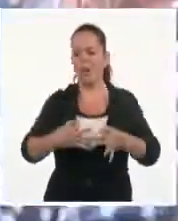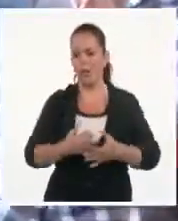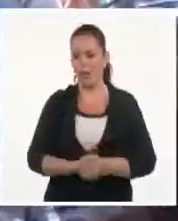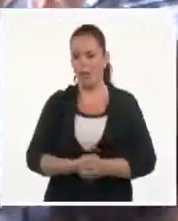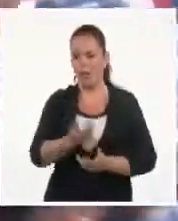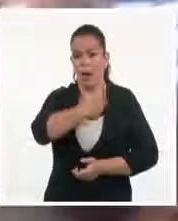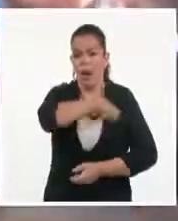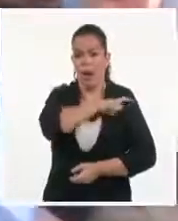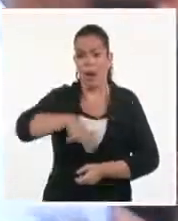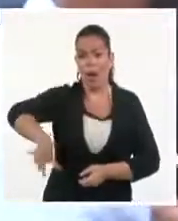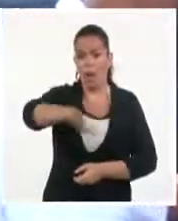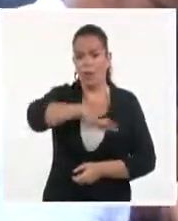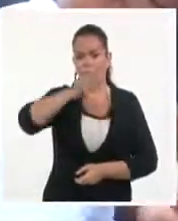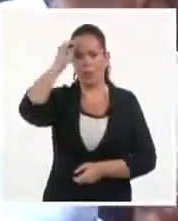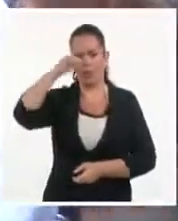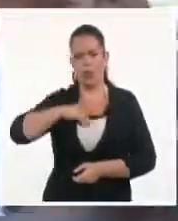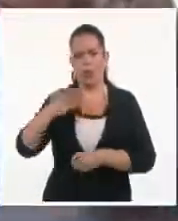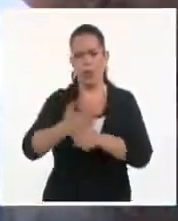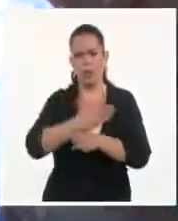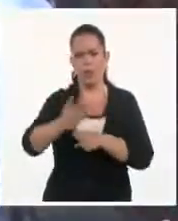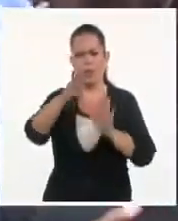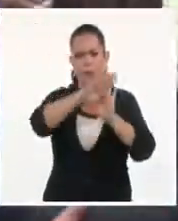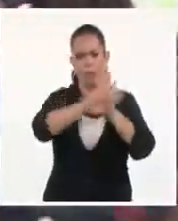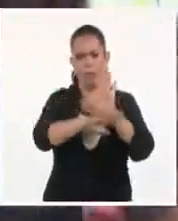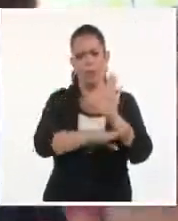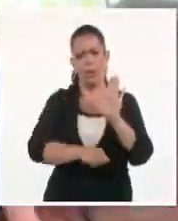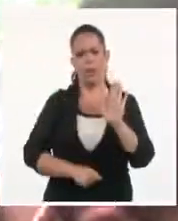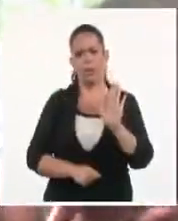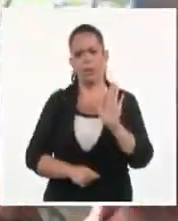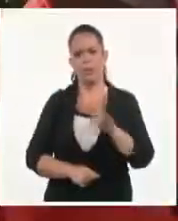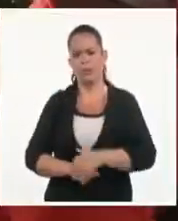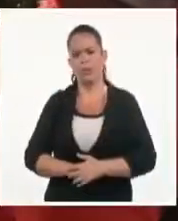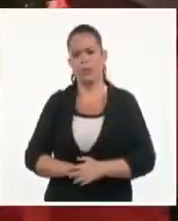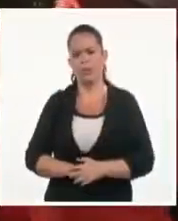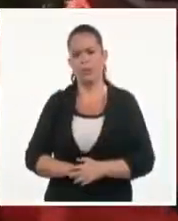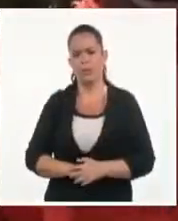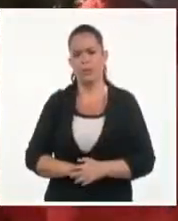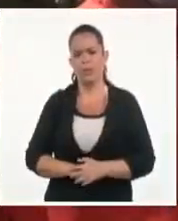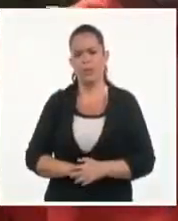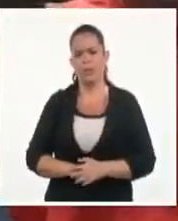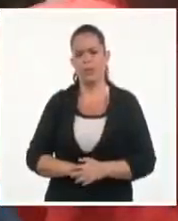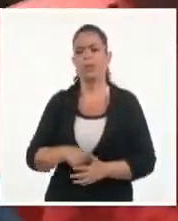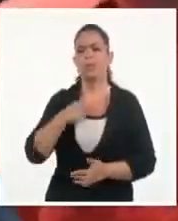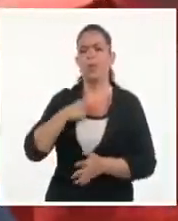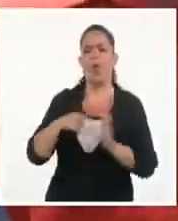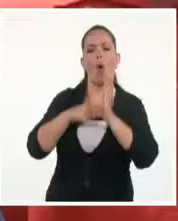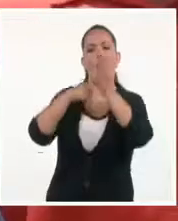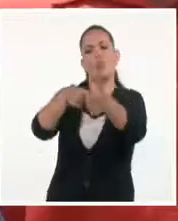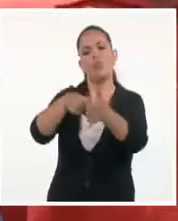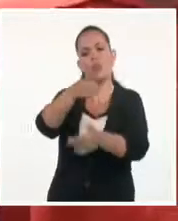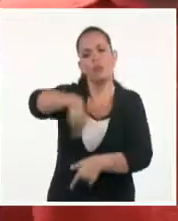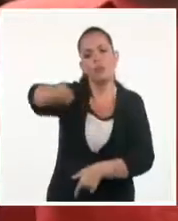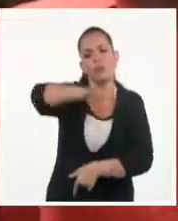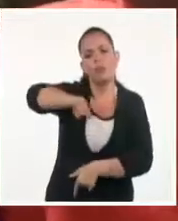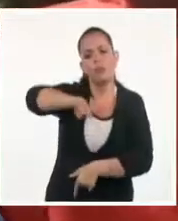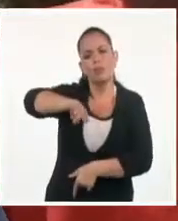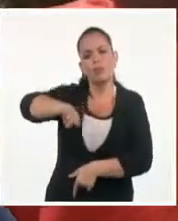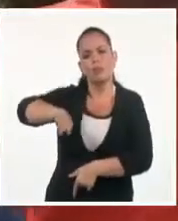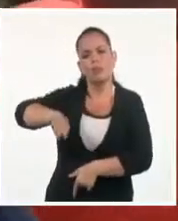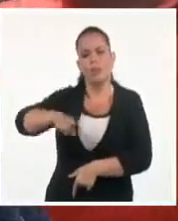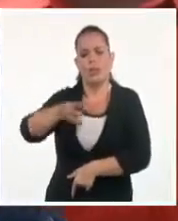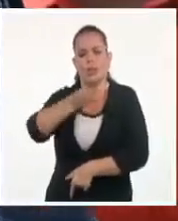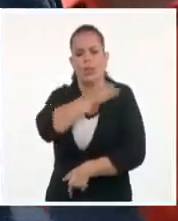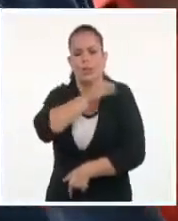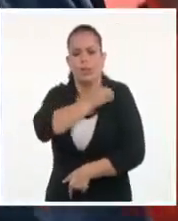en medio de complejas restricciones. Al pueblo de Cuba que no se deje provocar, que en la pandemia, que es el principal